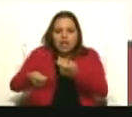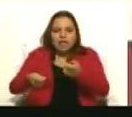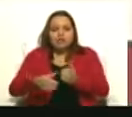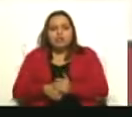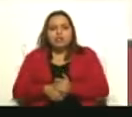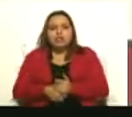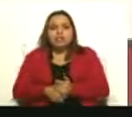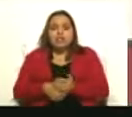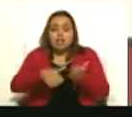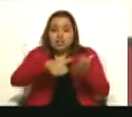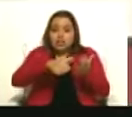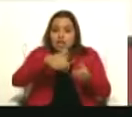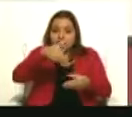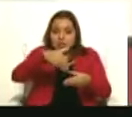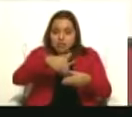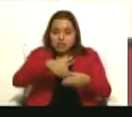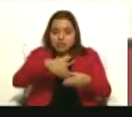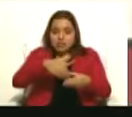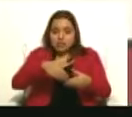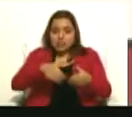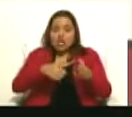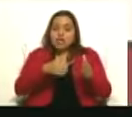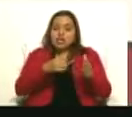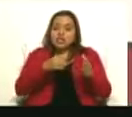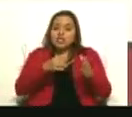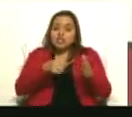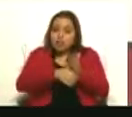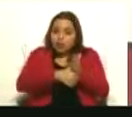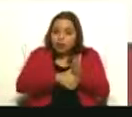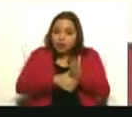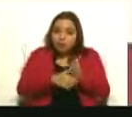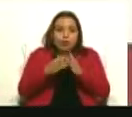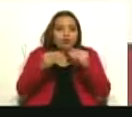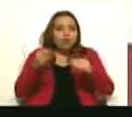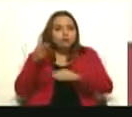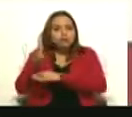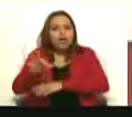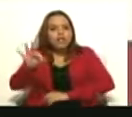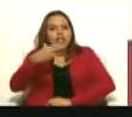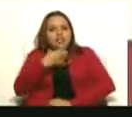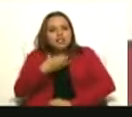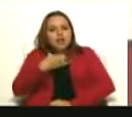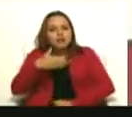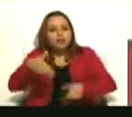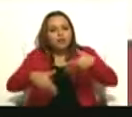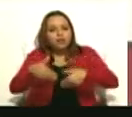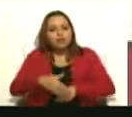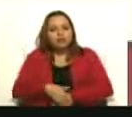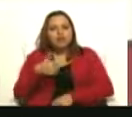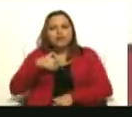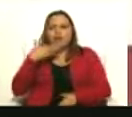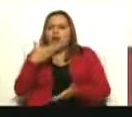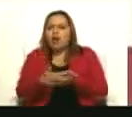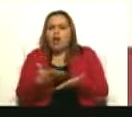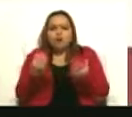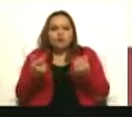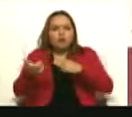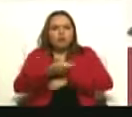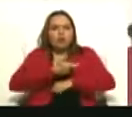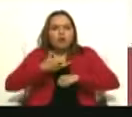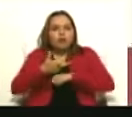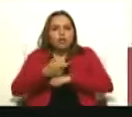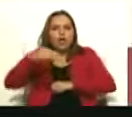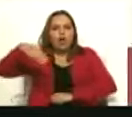que todos podamos el domingo 3 de diciembre ir a votar. Y aquí yo agradezco muchísimo al gobernador